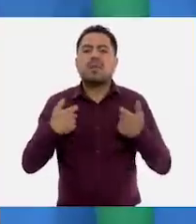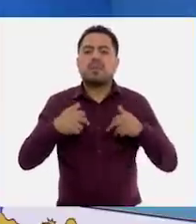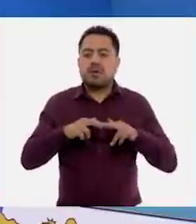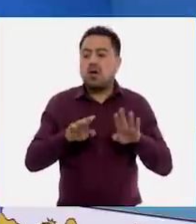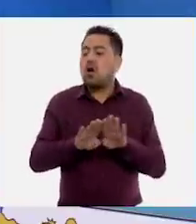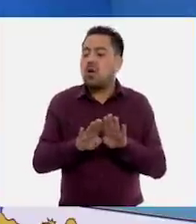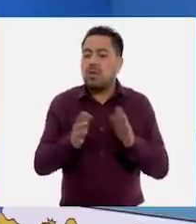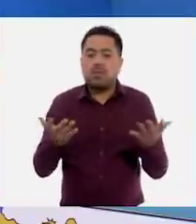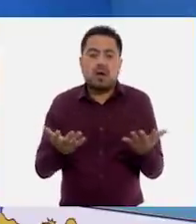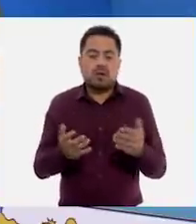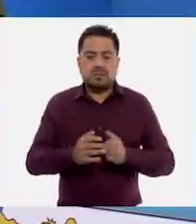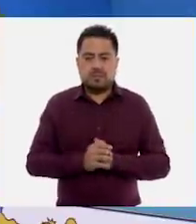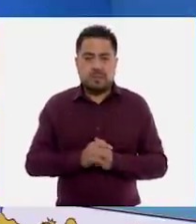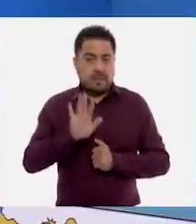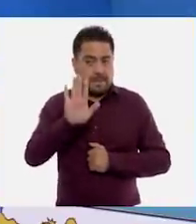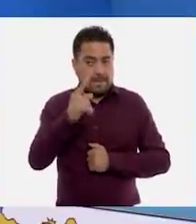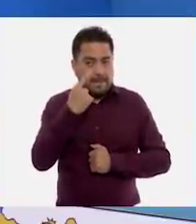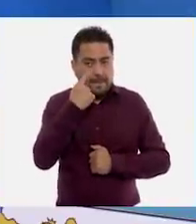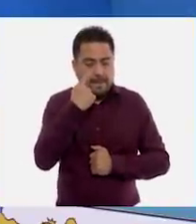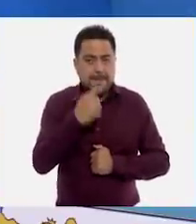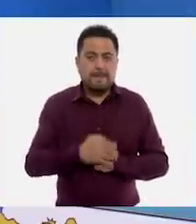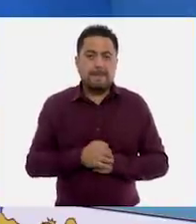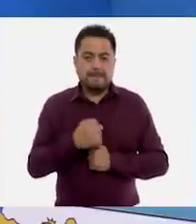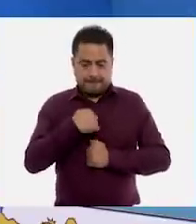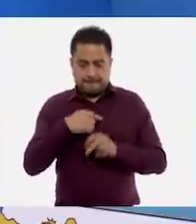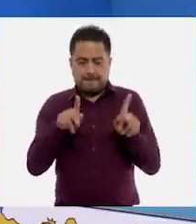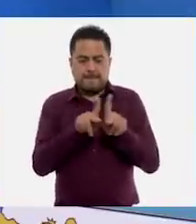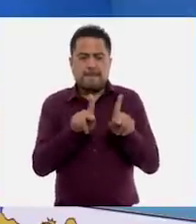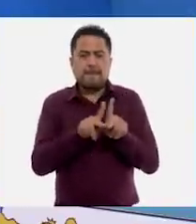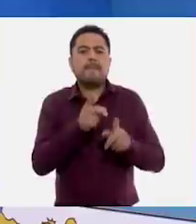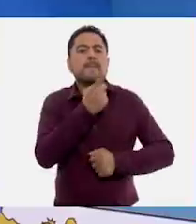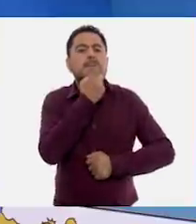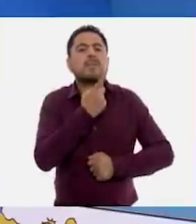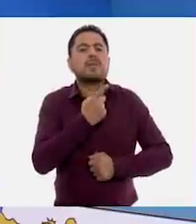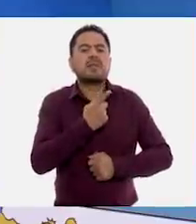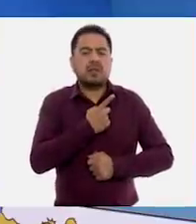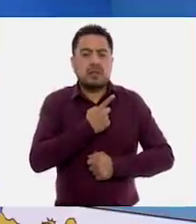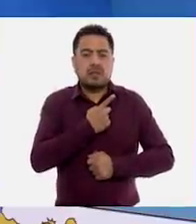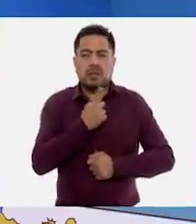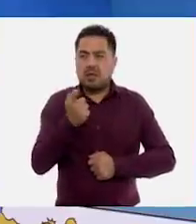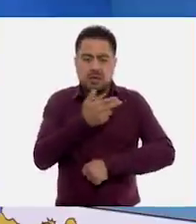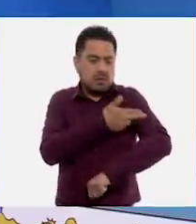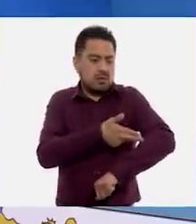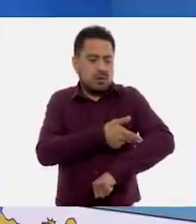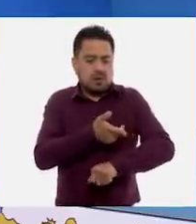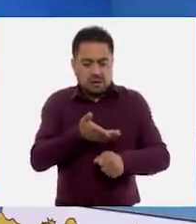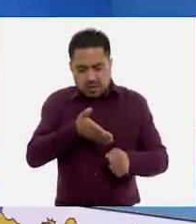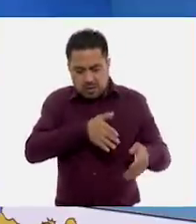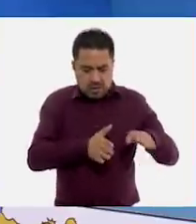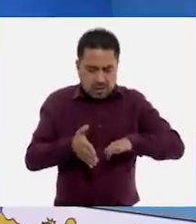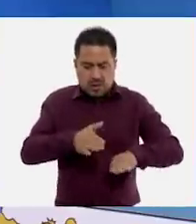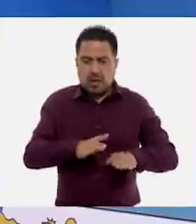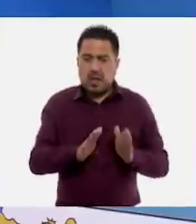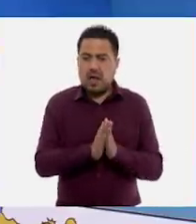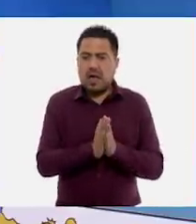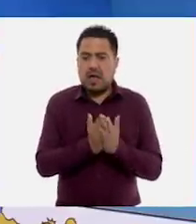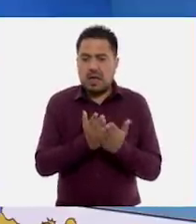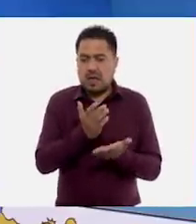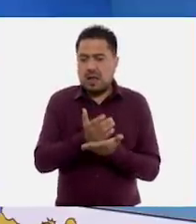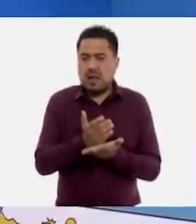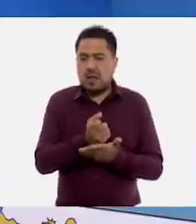hacemos? Mira, mi primo me dijo que le pidieron que empacara unos libros y le